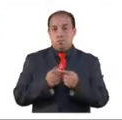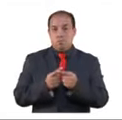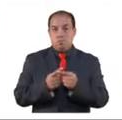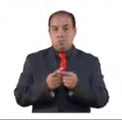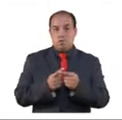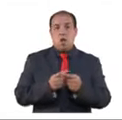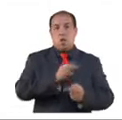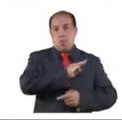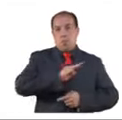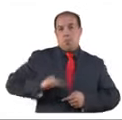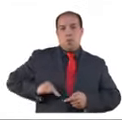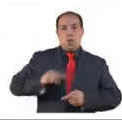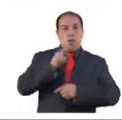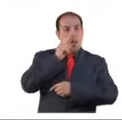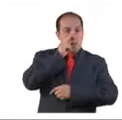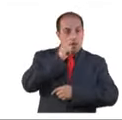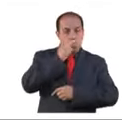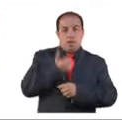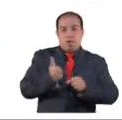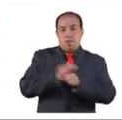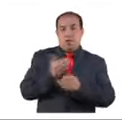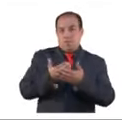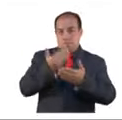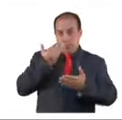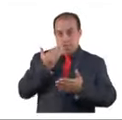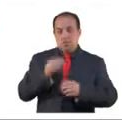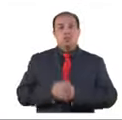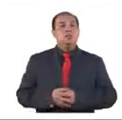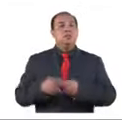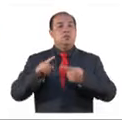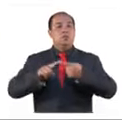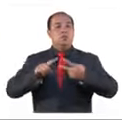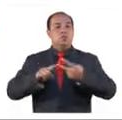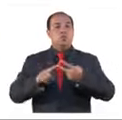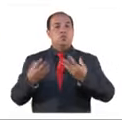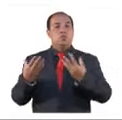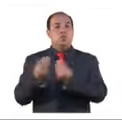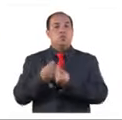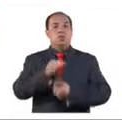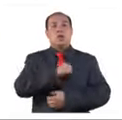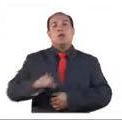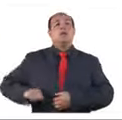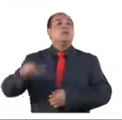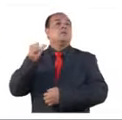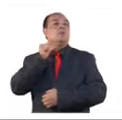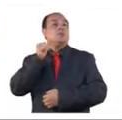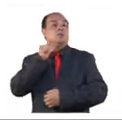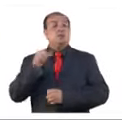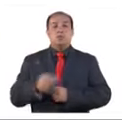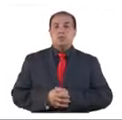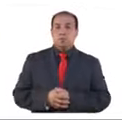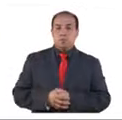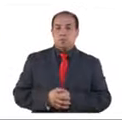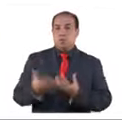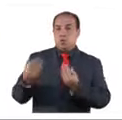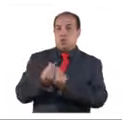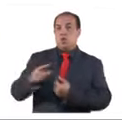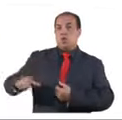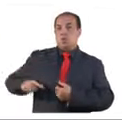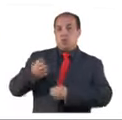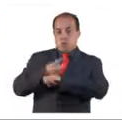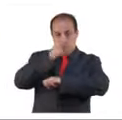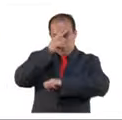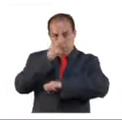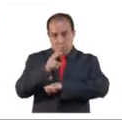municipios de Naucalpan desde la administración anterior del municipio local, con la alcaldía Azcapotzalco y con el gobierno del Estado de